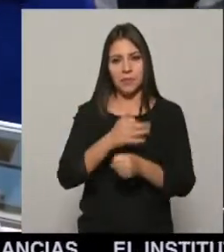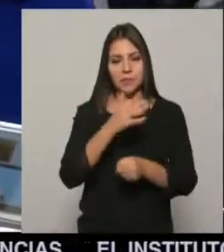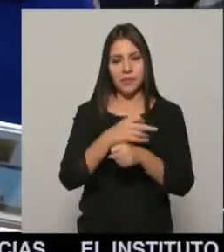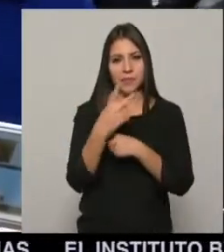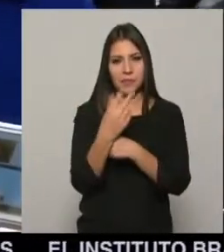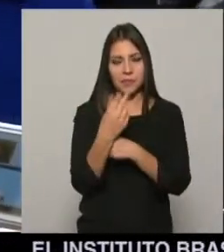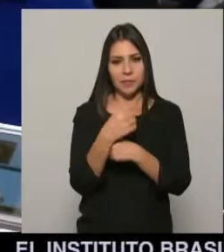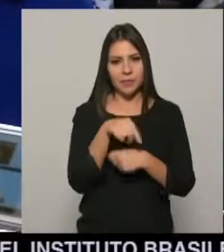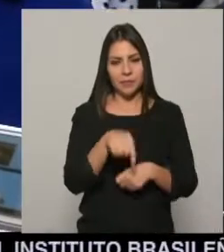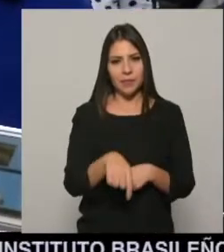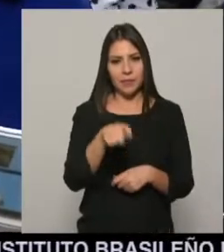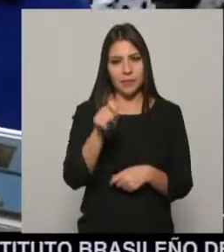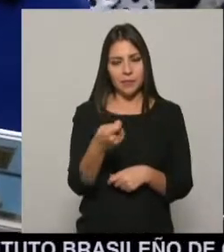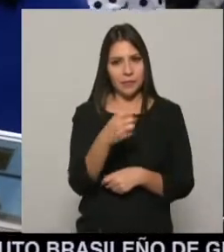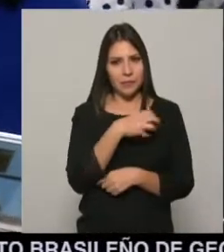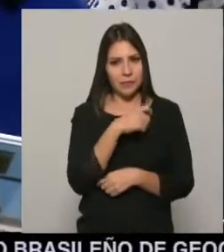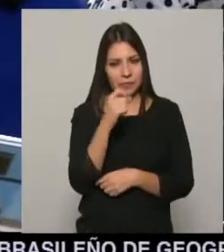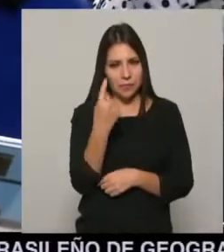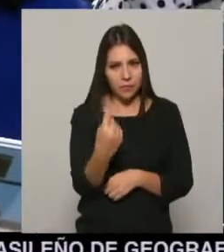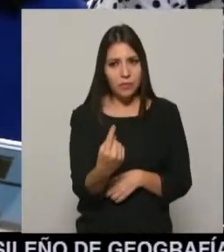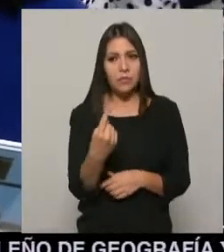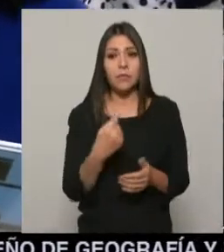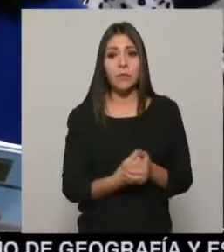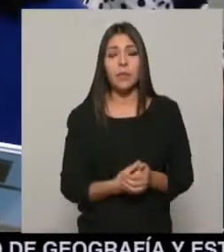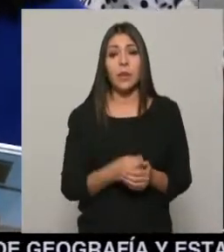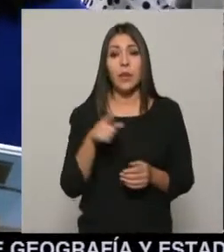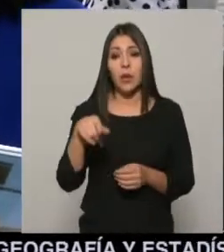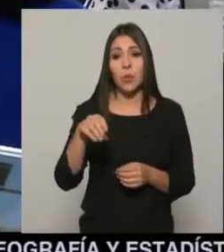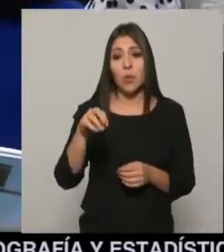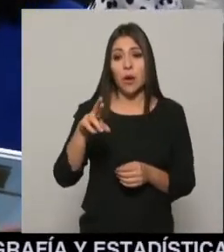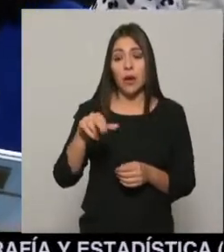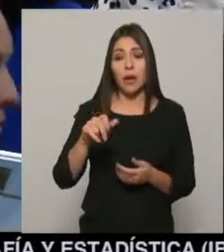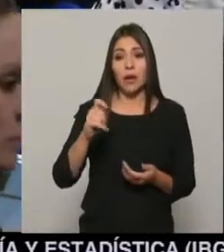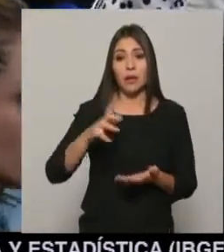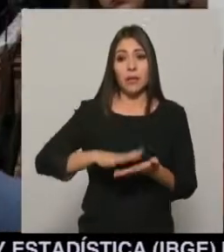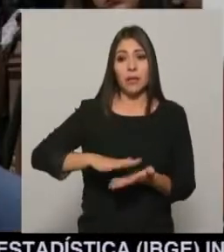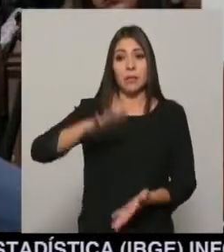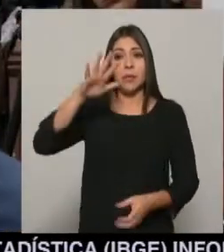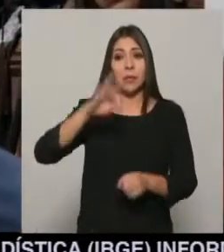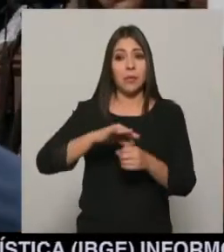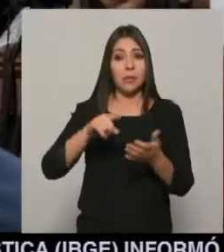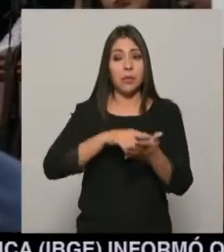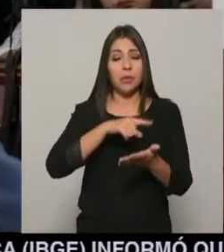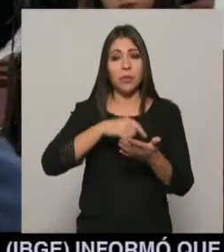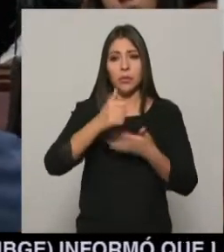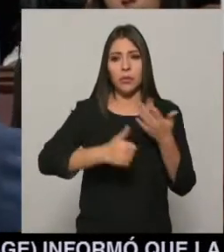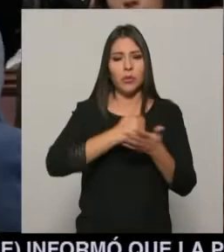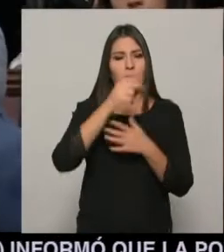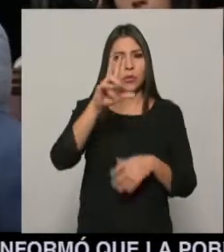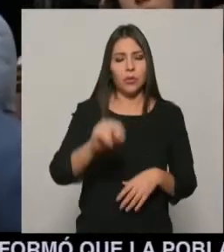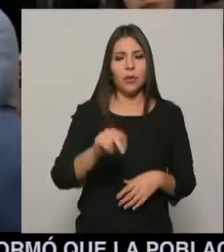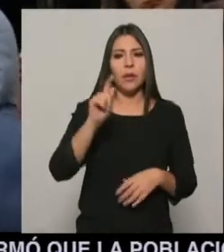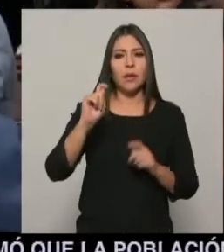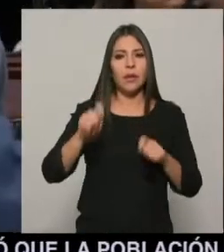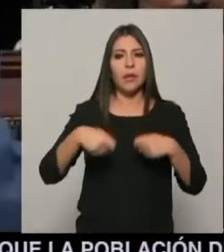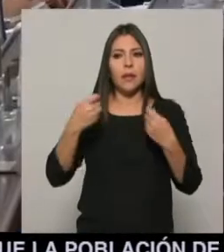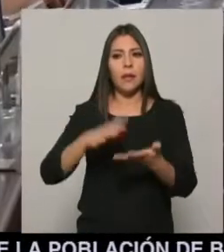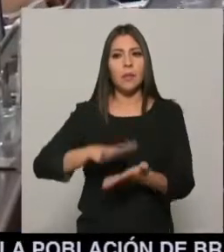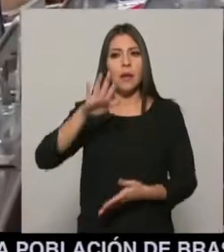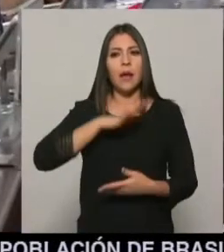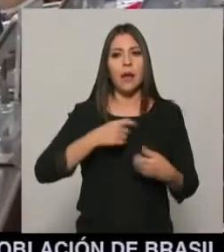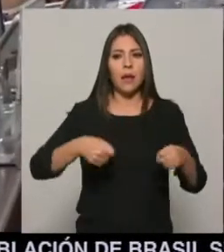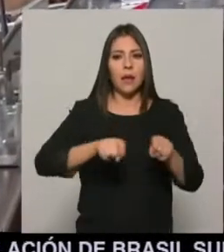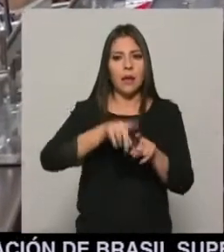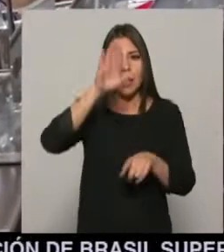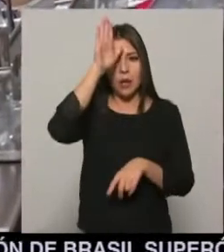canal. Finalmente, Morena no es una mayoría electoral en la ciudad. Se le da una mayoría legislativa por una normatividad que se estableció en la